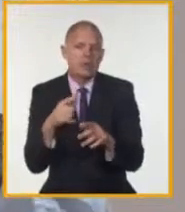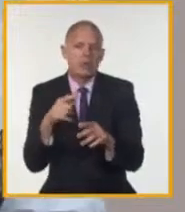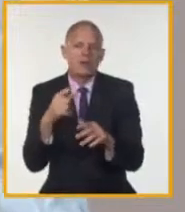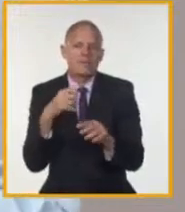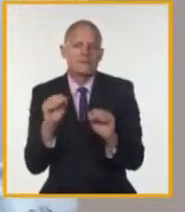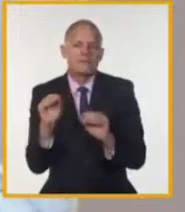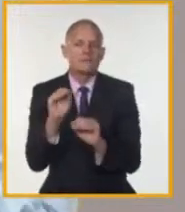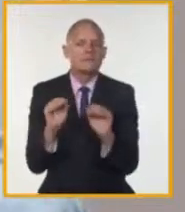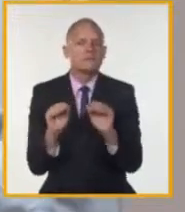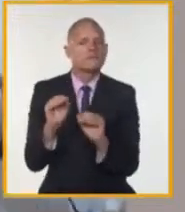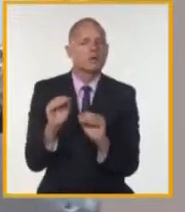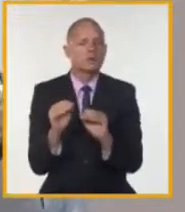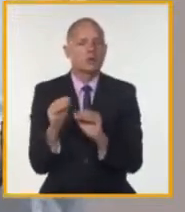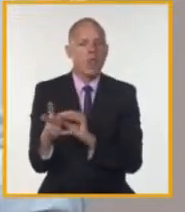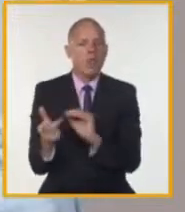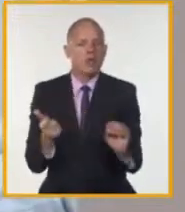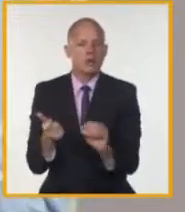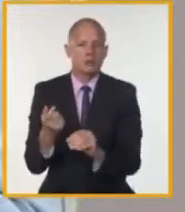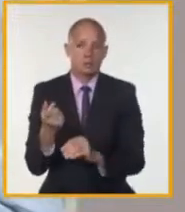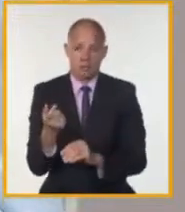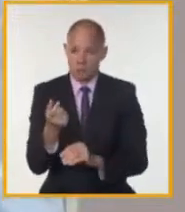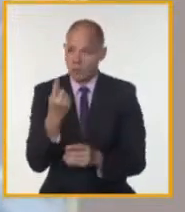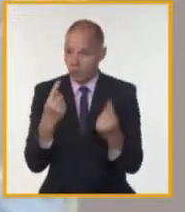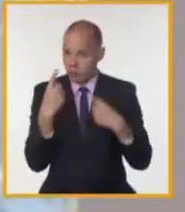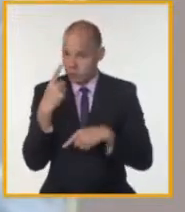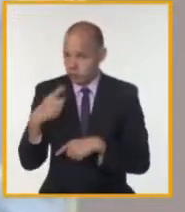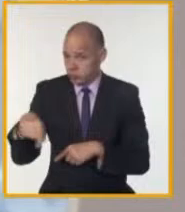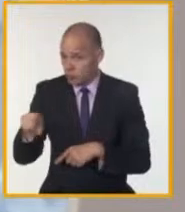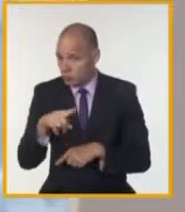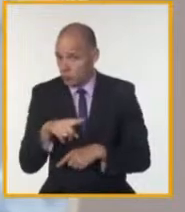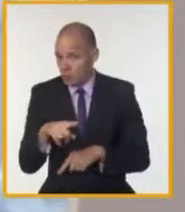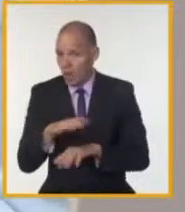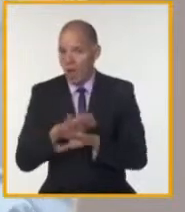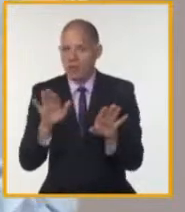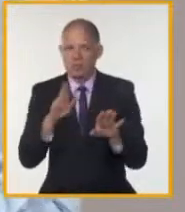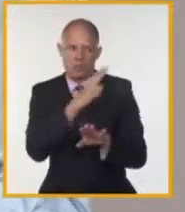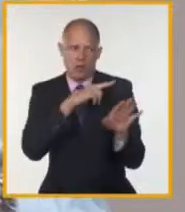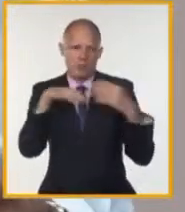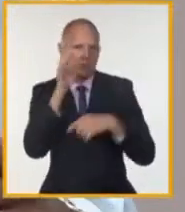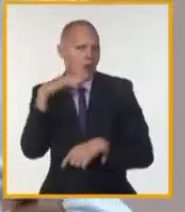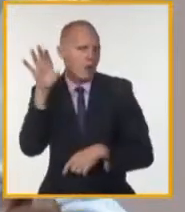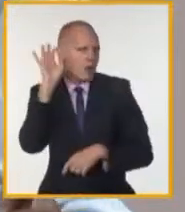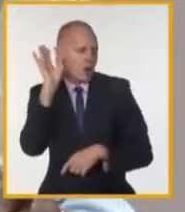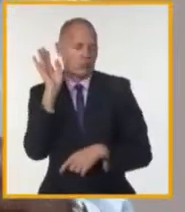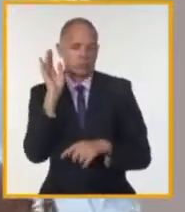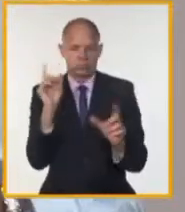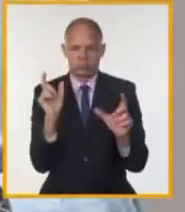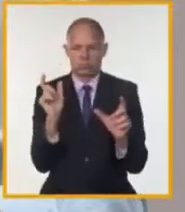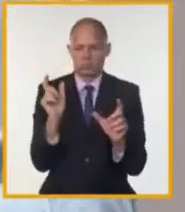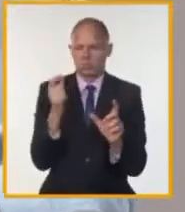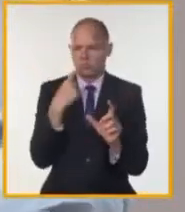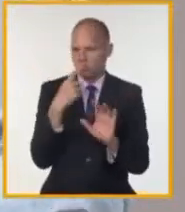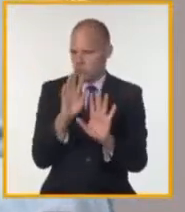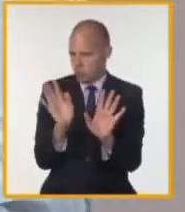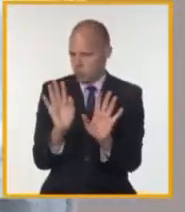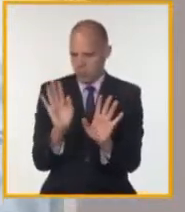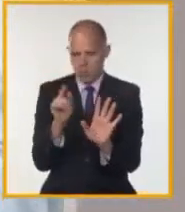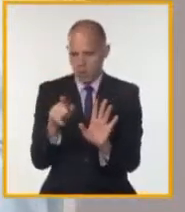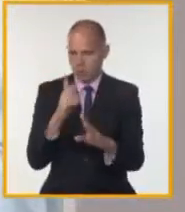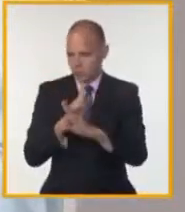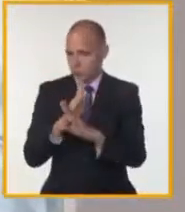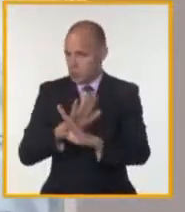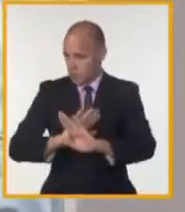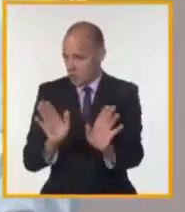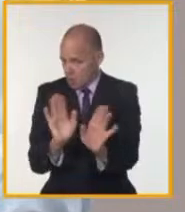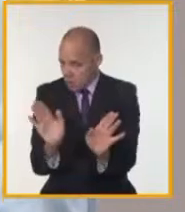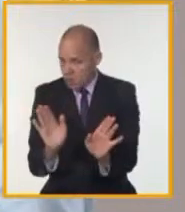hemos hecho un grupo de acciones, entre ellas la actualización de la propia plataforma, que antes no, hoy sí se enlaza a la ficha